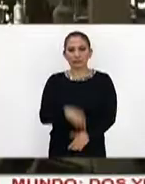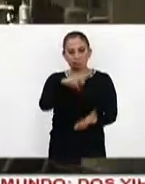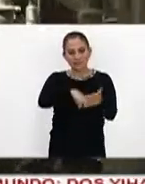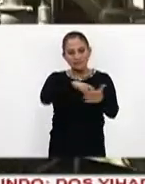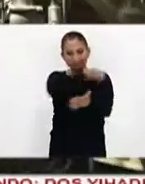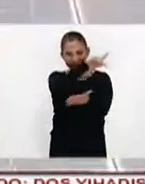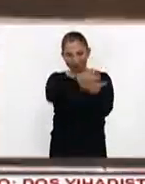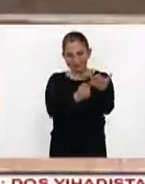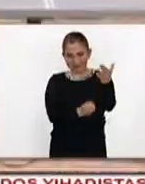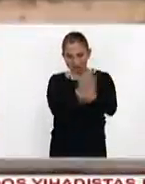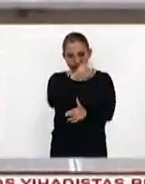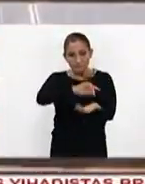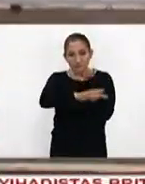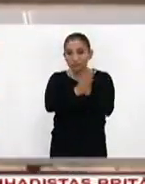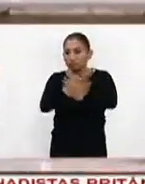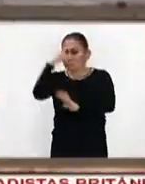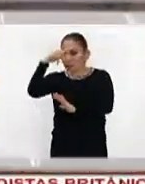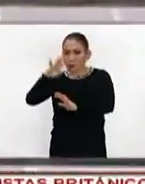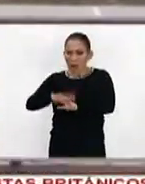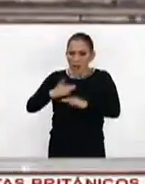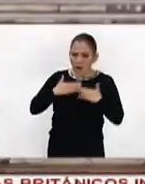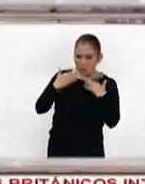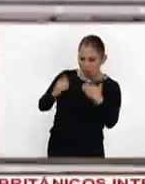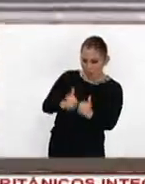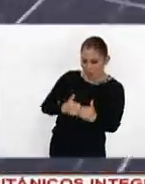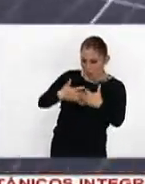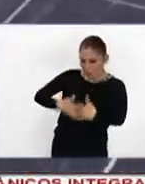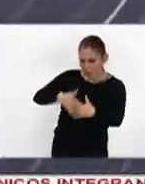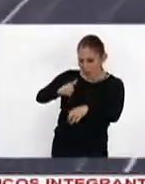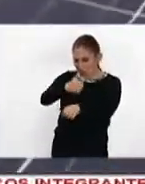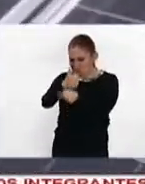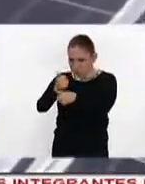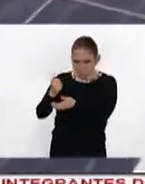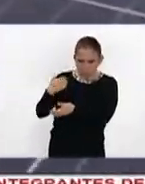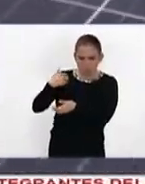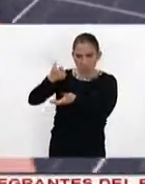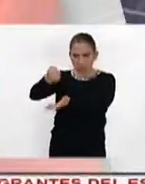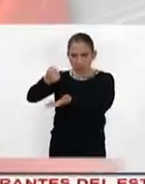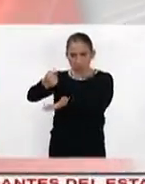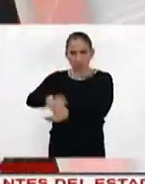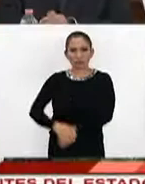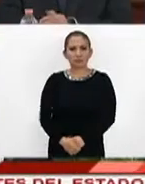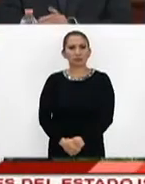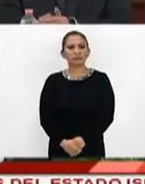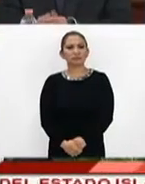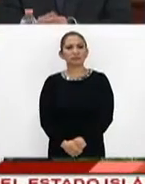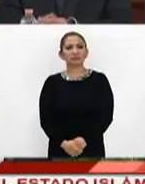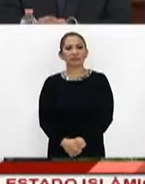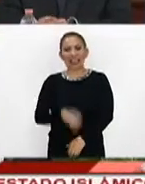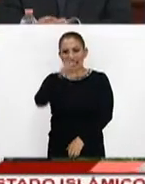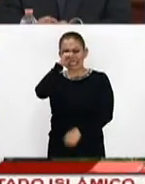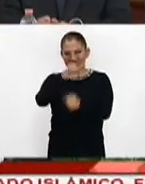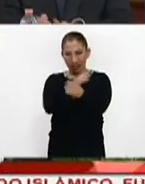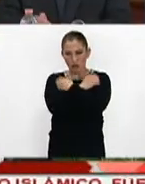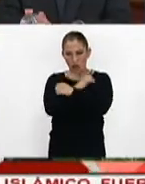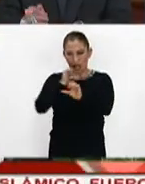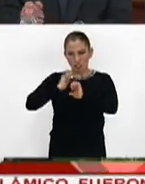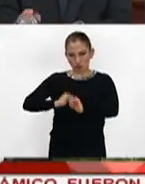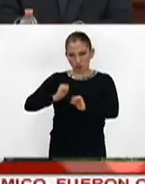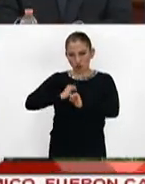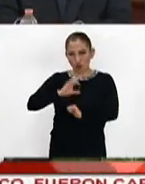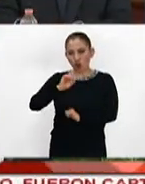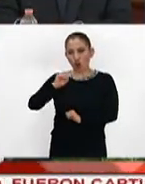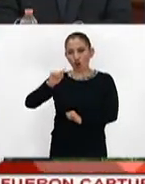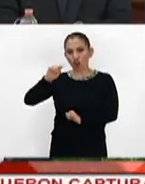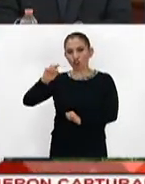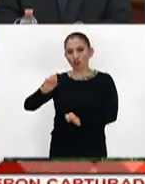reforma energética convirtió a México en un país más confiable para las inversiones. El secretario de Educación Pública,